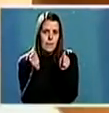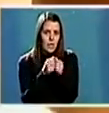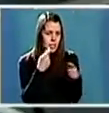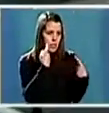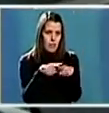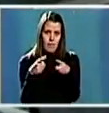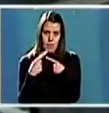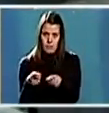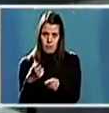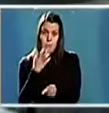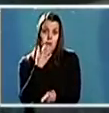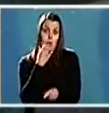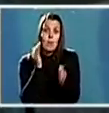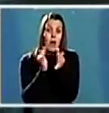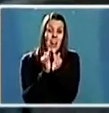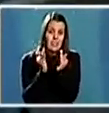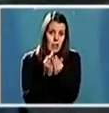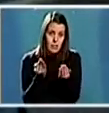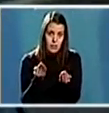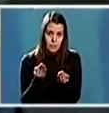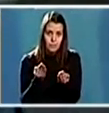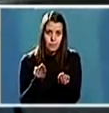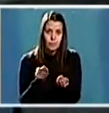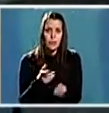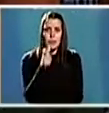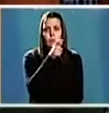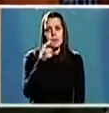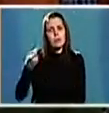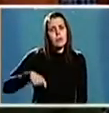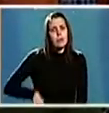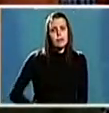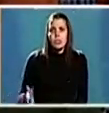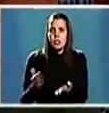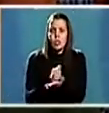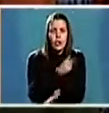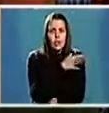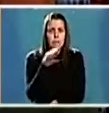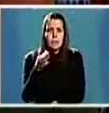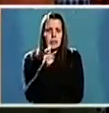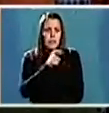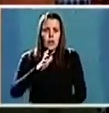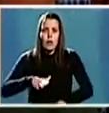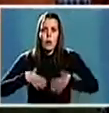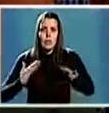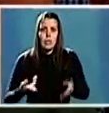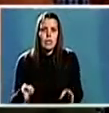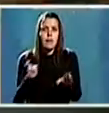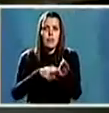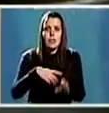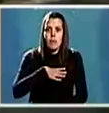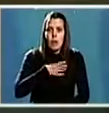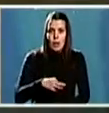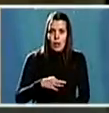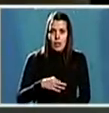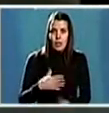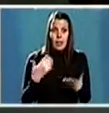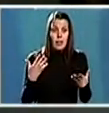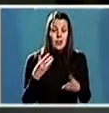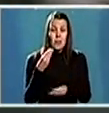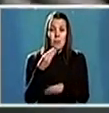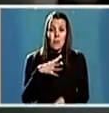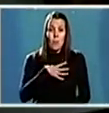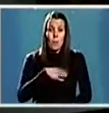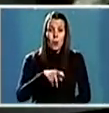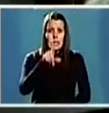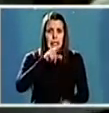o xunco, as cortizas de castaño ou o palmito. Todos os profesionais e público en xeral que estean interesados en participar poderán elexir entre aprender a